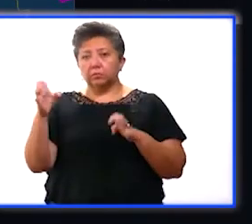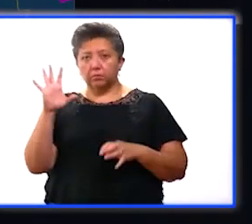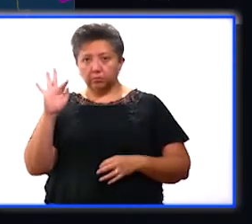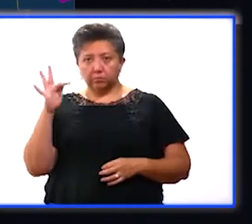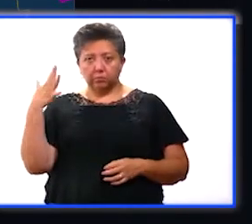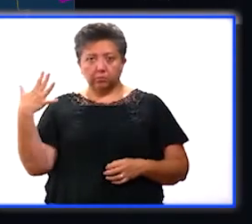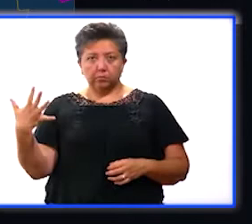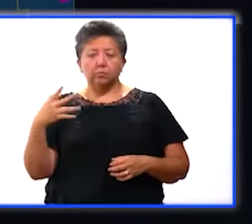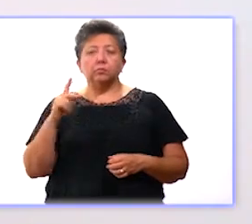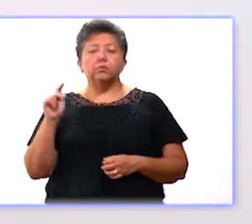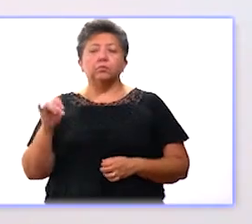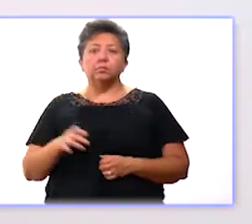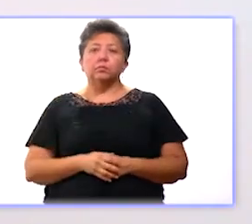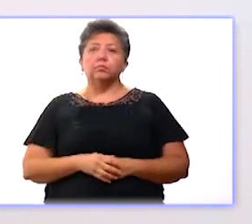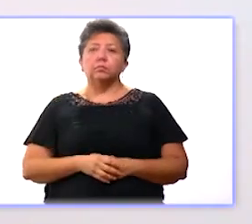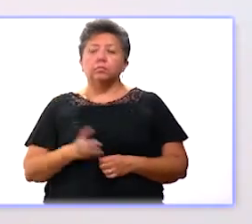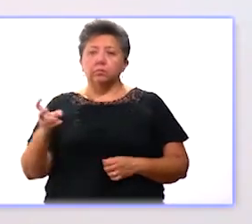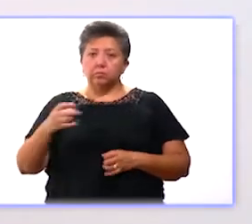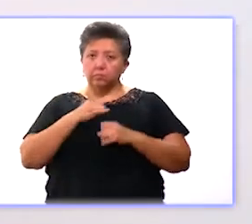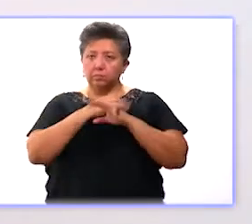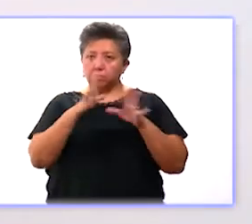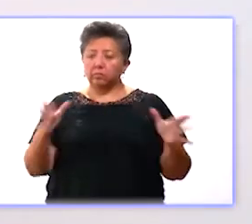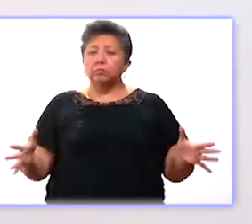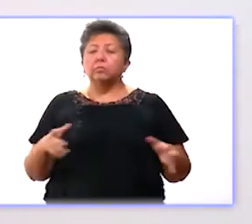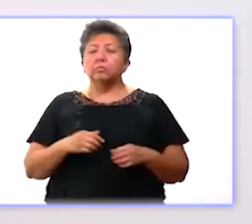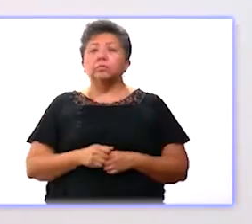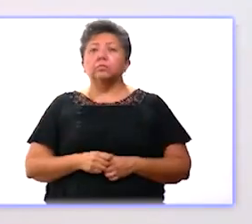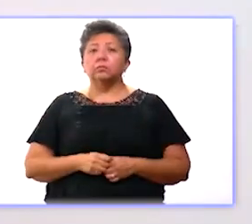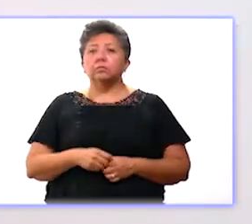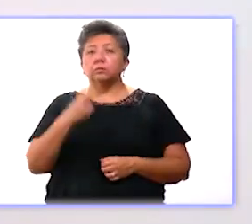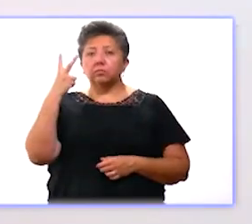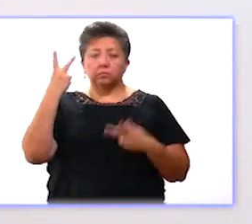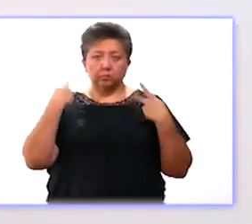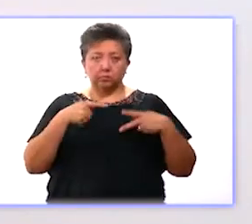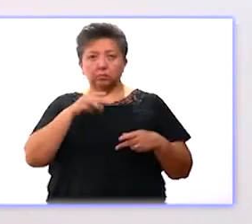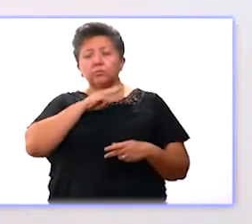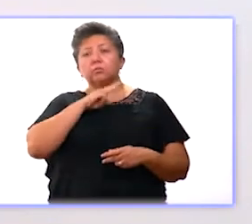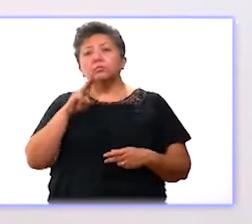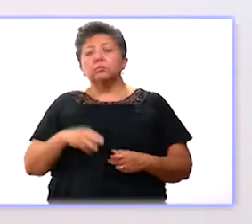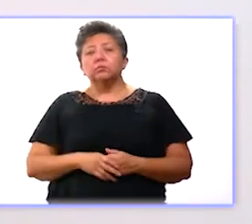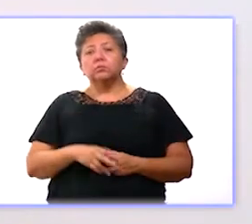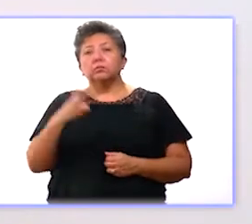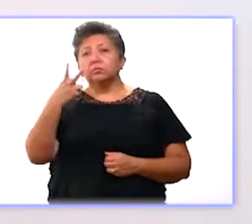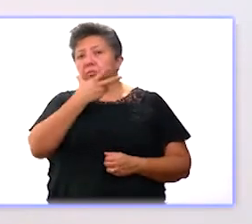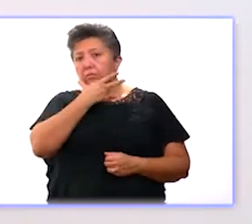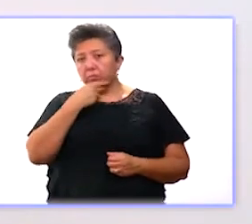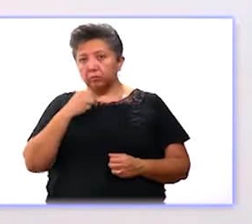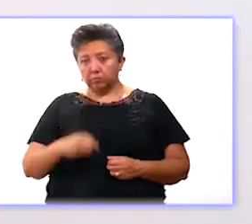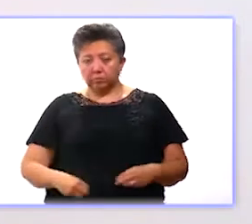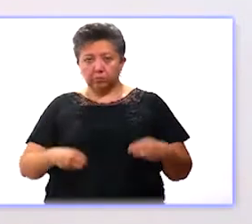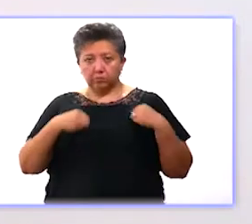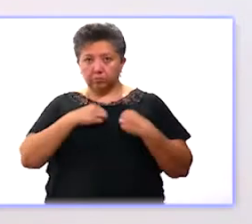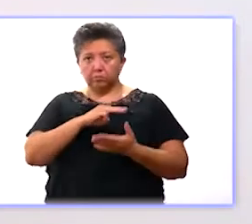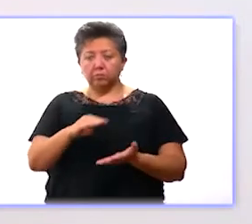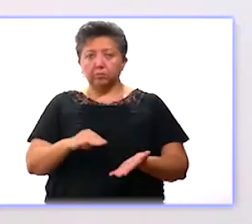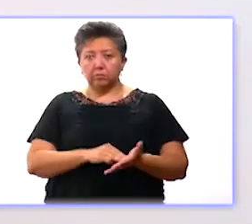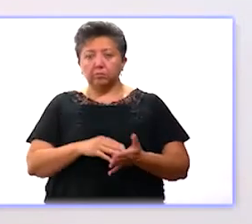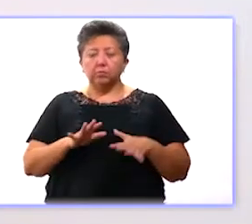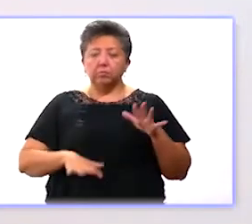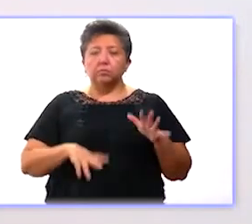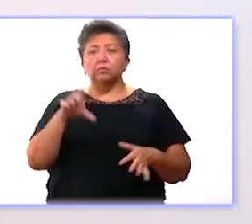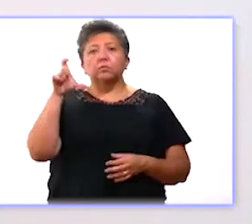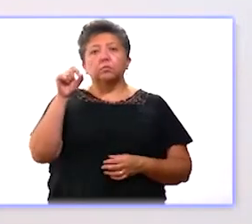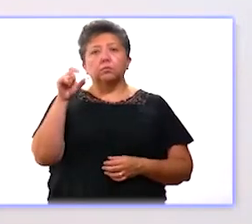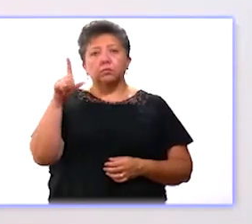16.745 en la zona poniente. En este parte médico se reportan 2 personas fallecidas, 2 hombres residentes de Mérida de entre 20